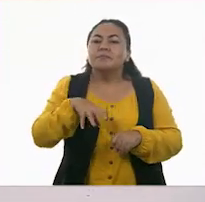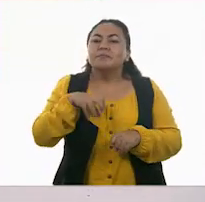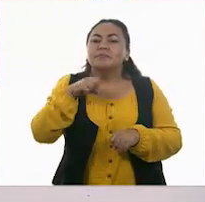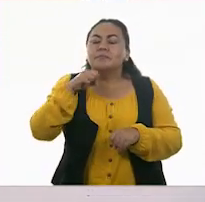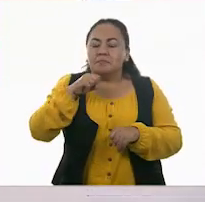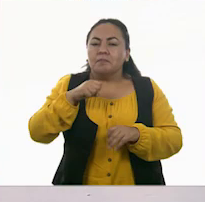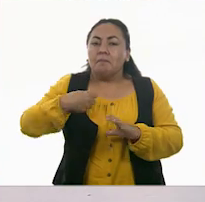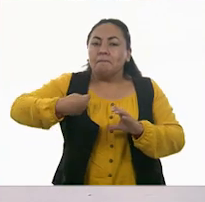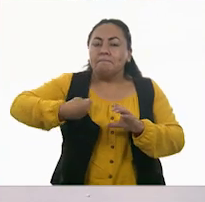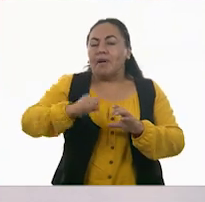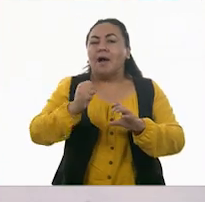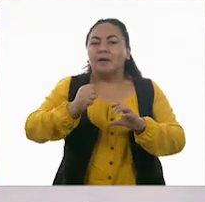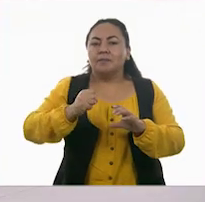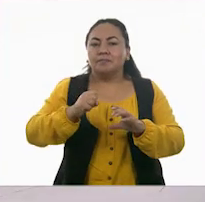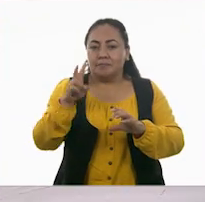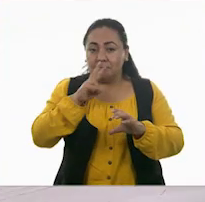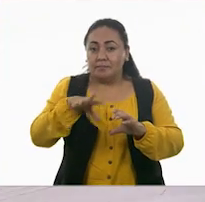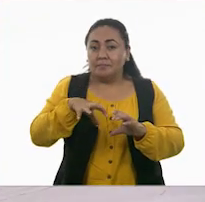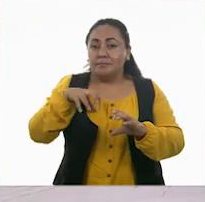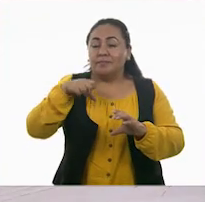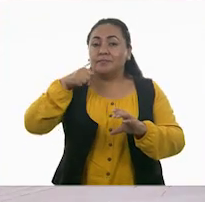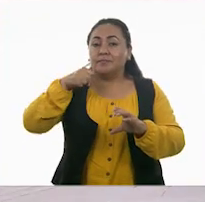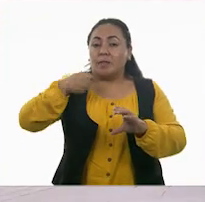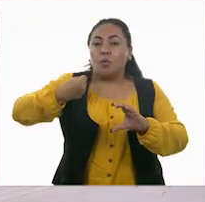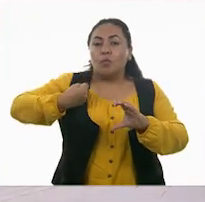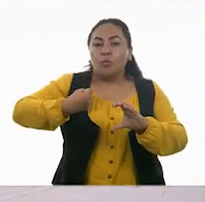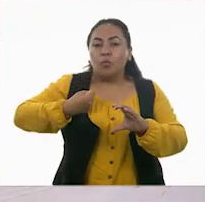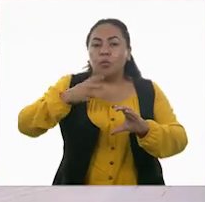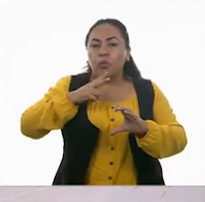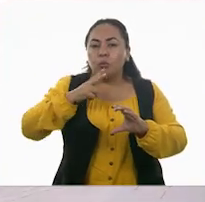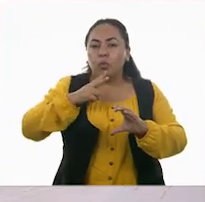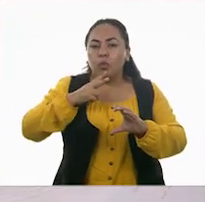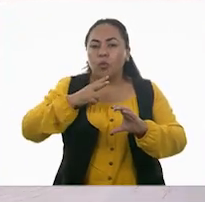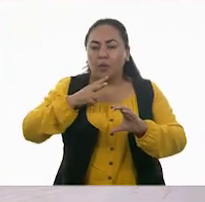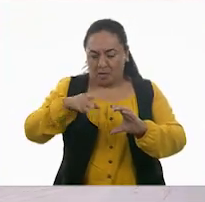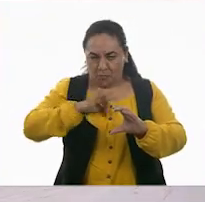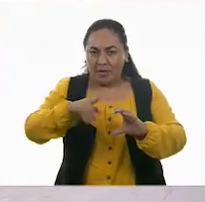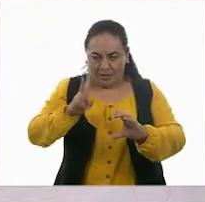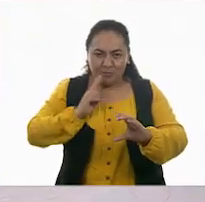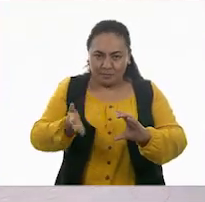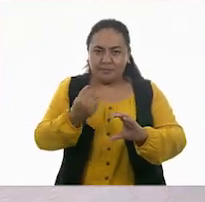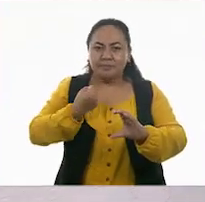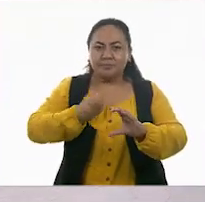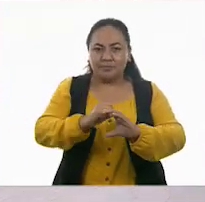y pegas. Inhala, exhala. Tú puedes.